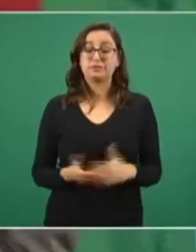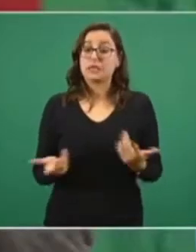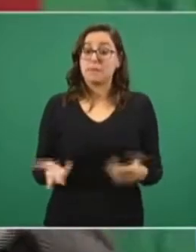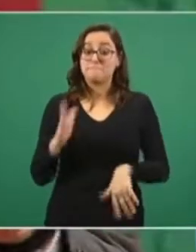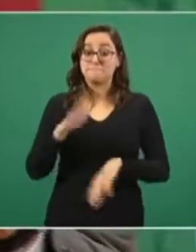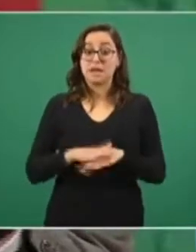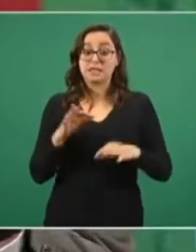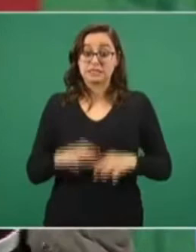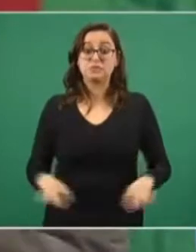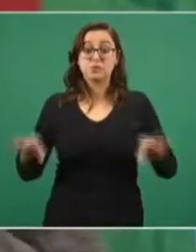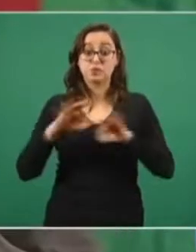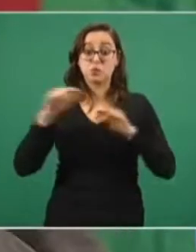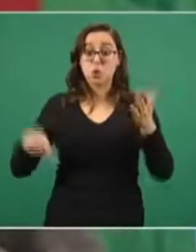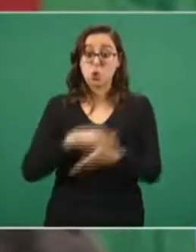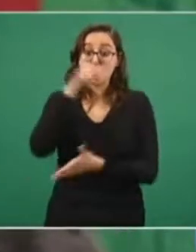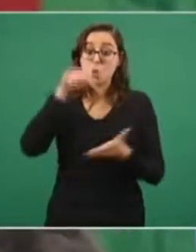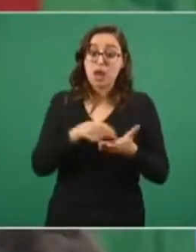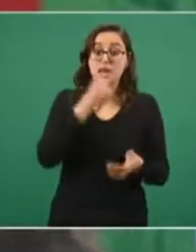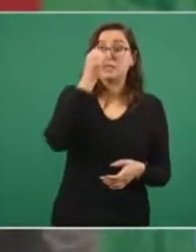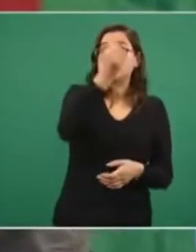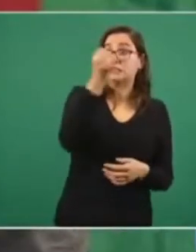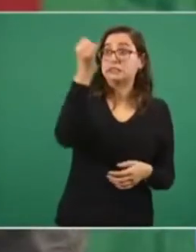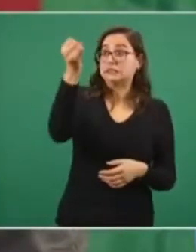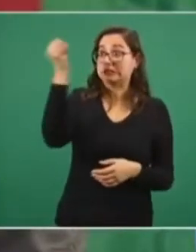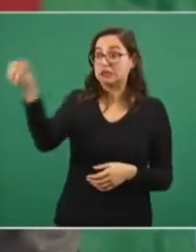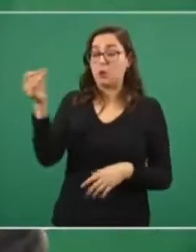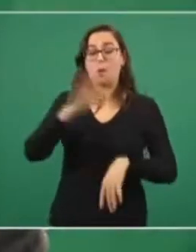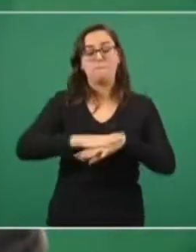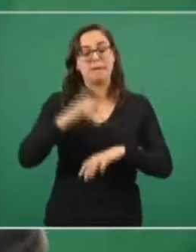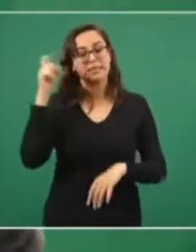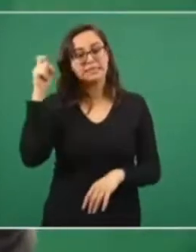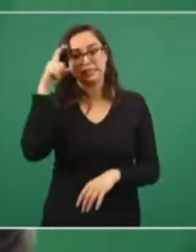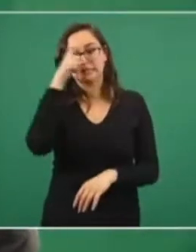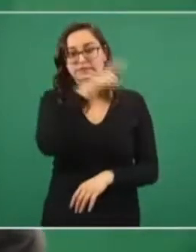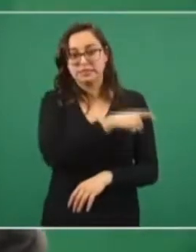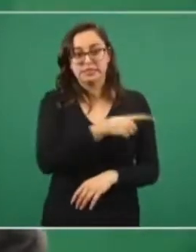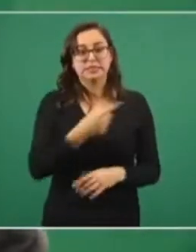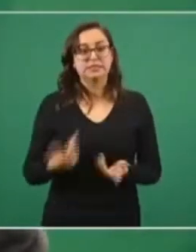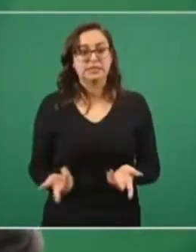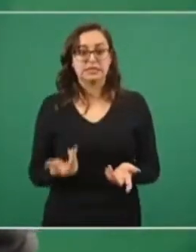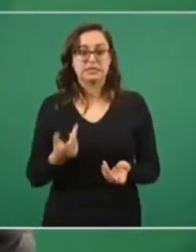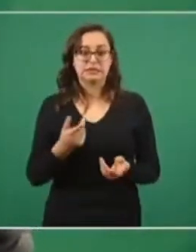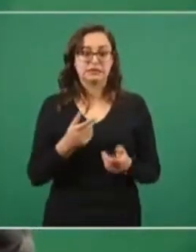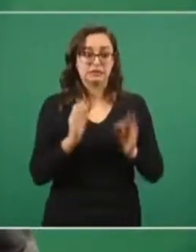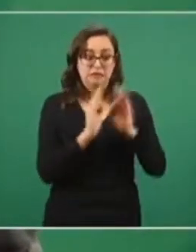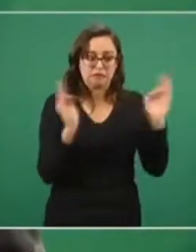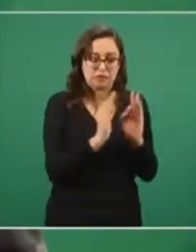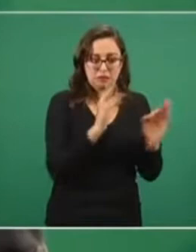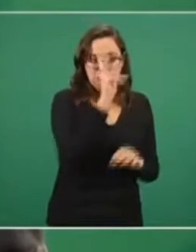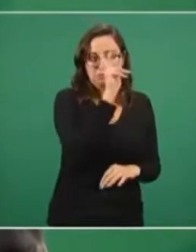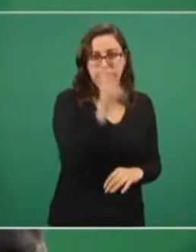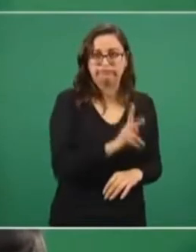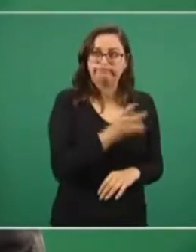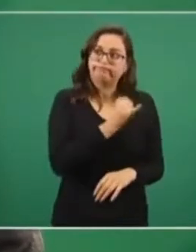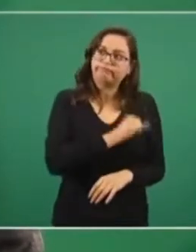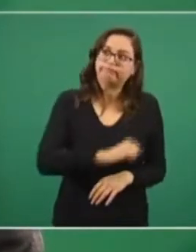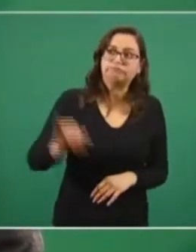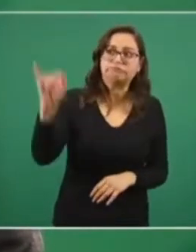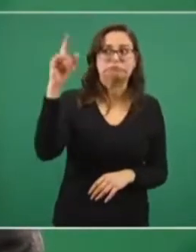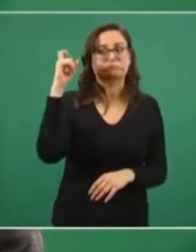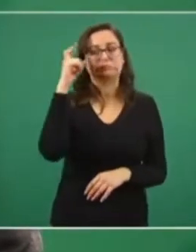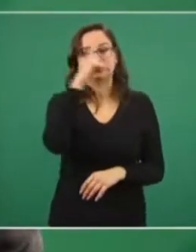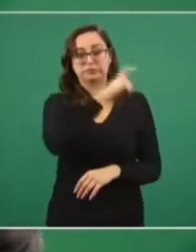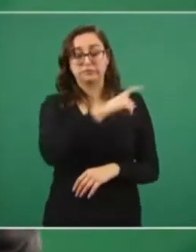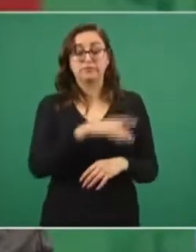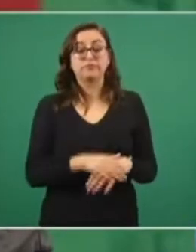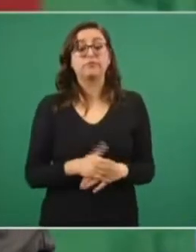zonas más apartadas, donde es más difícil el acceso de las vacunas con ultracongelación. La de Astra,